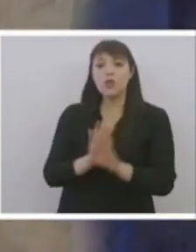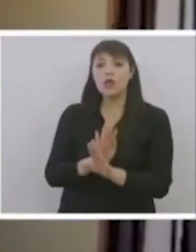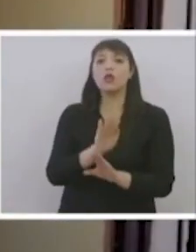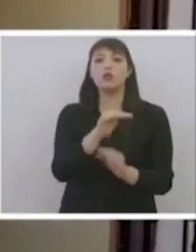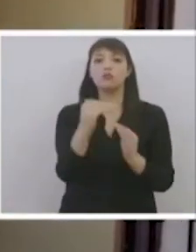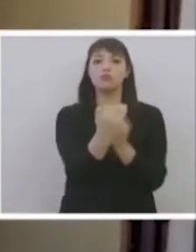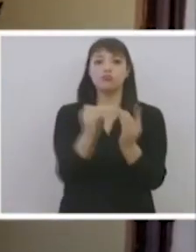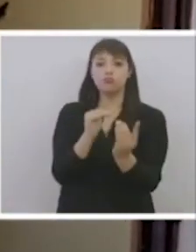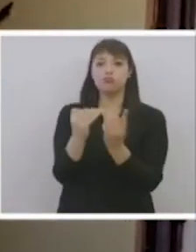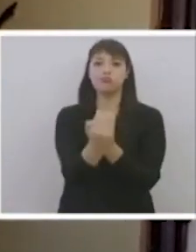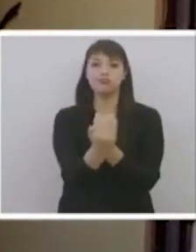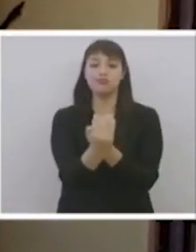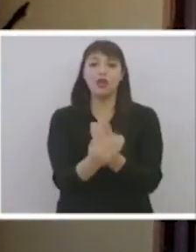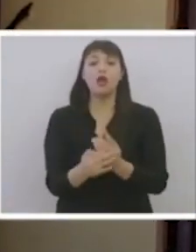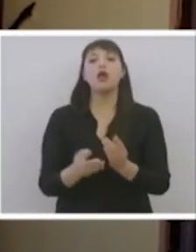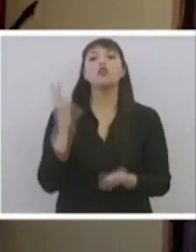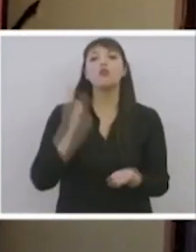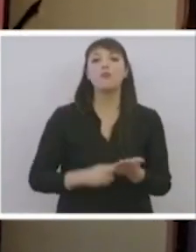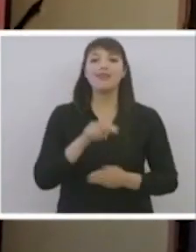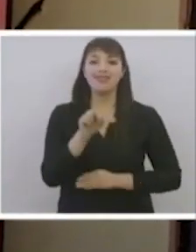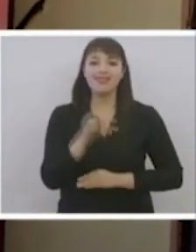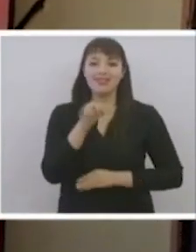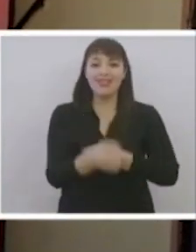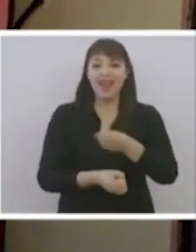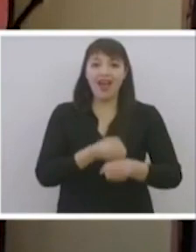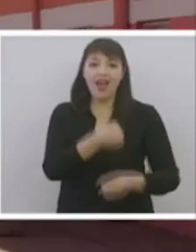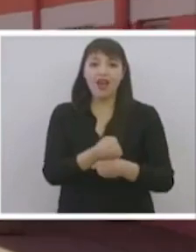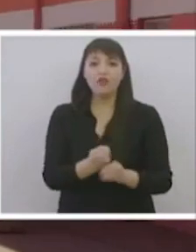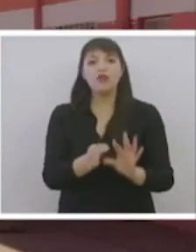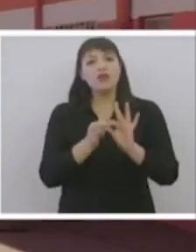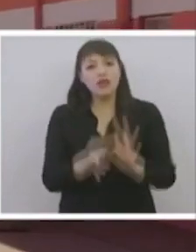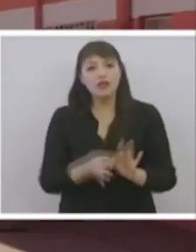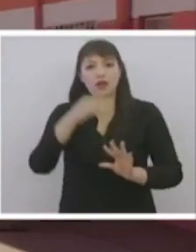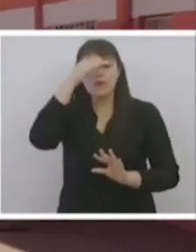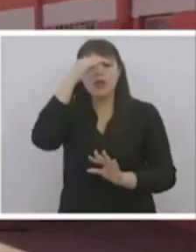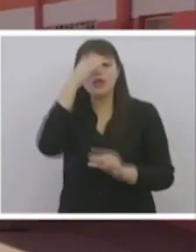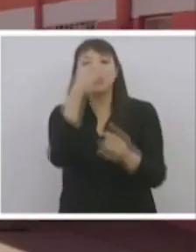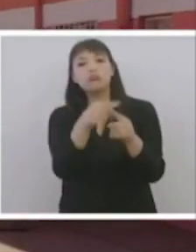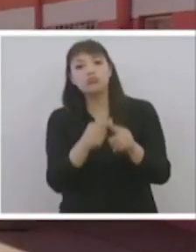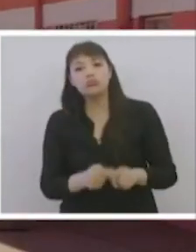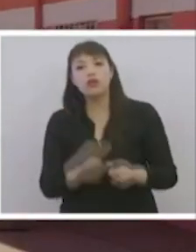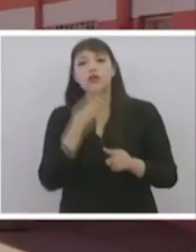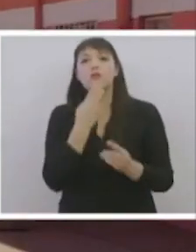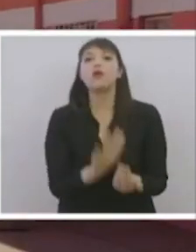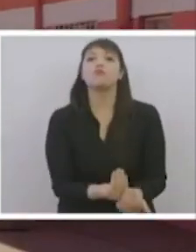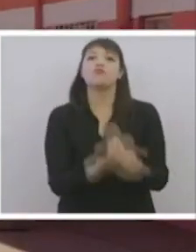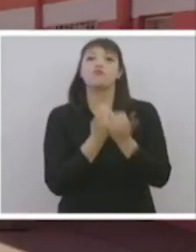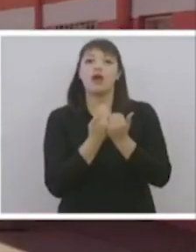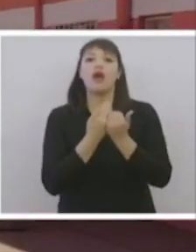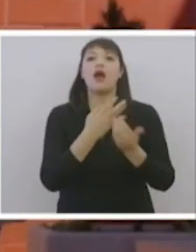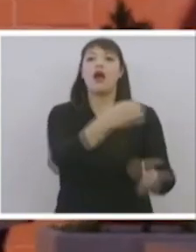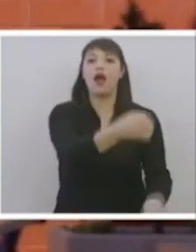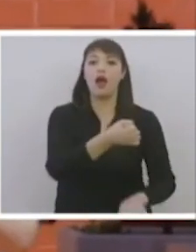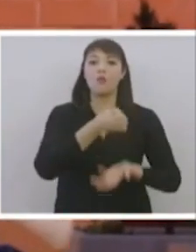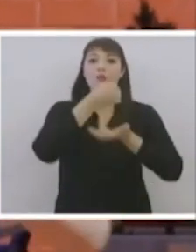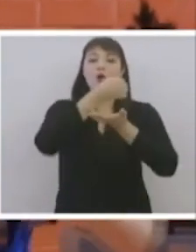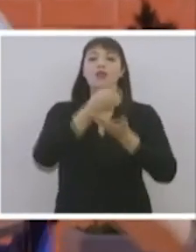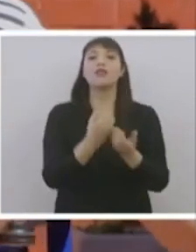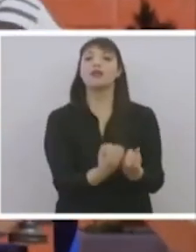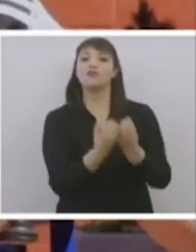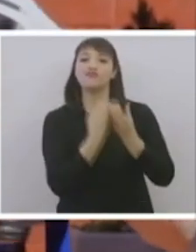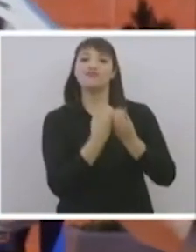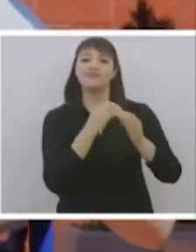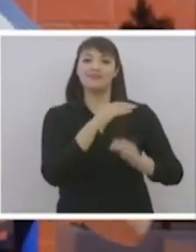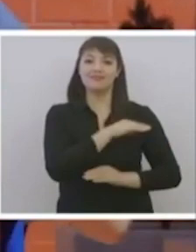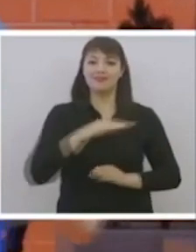los nuevos condominios de vivienda tutelada, que están al alero de Senama, y que si bien acá en la región contamos con algunos, hoy en